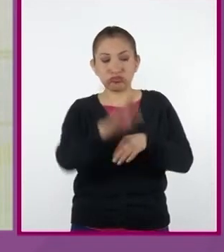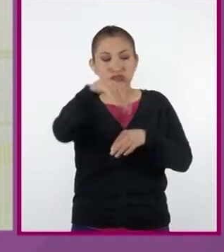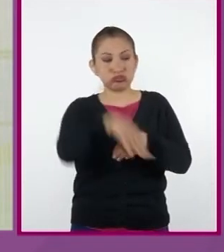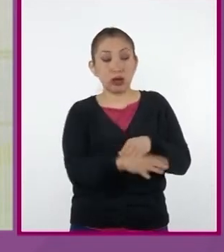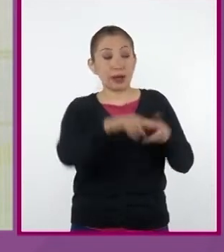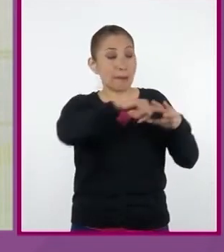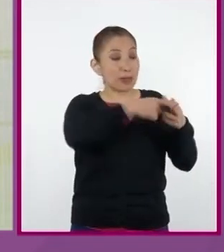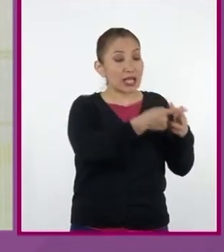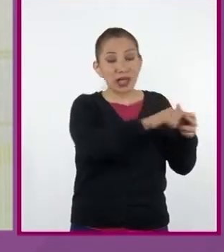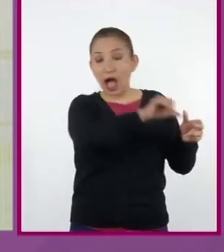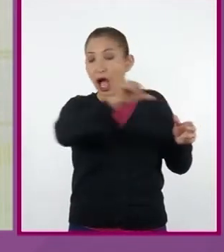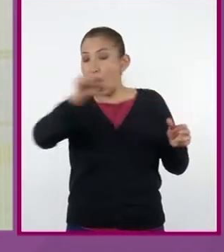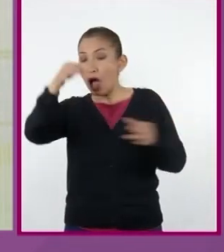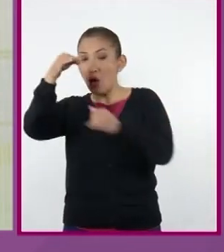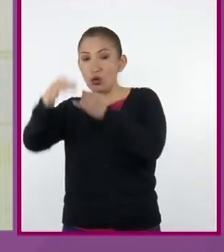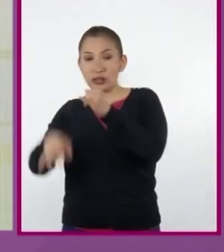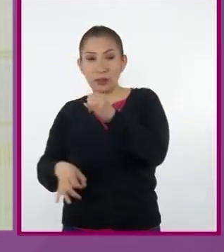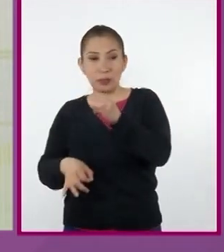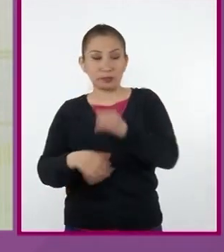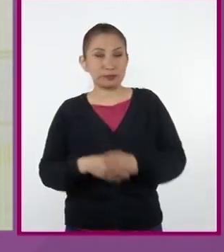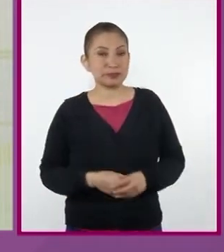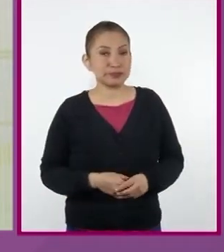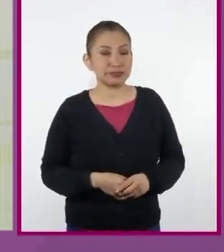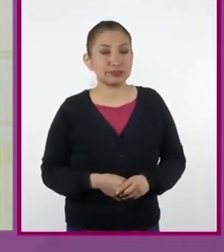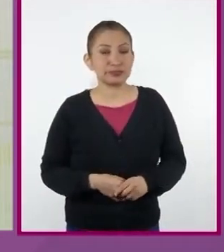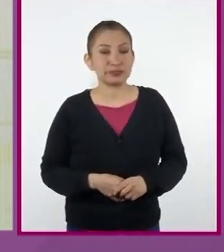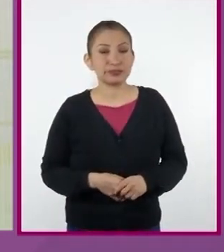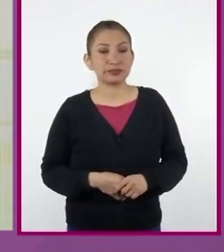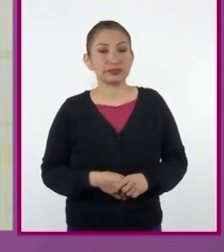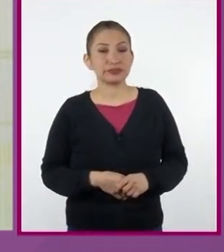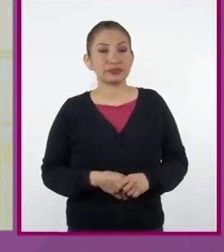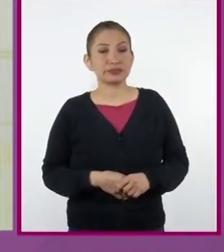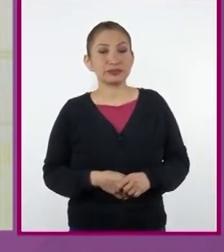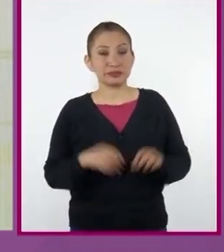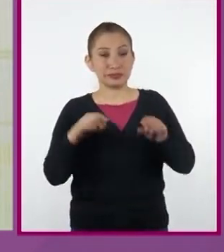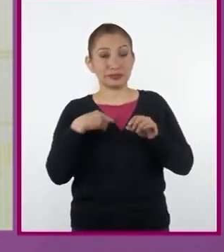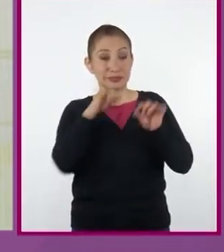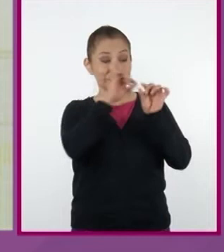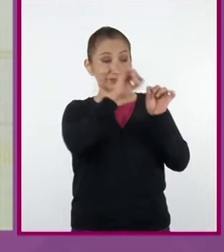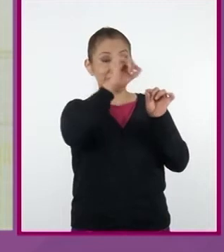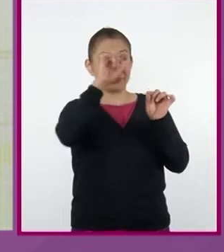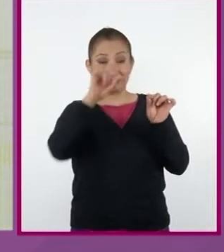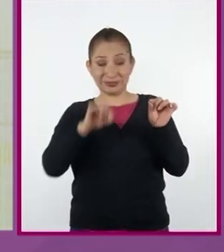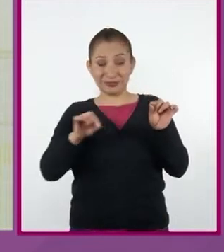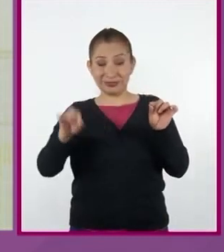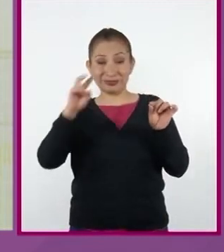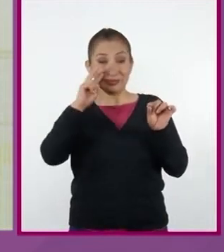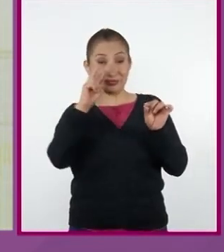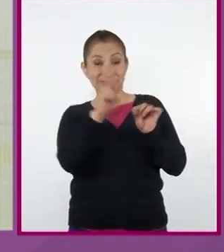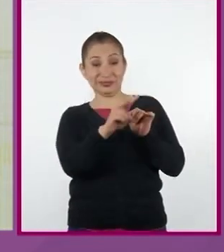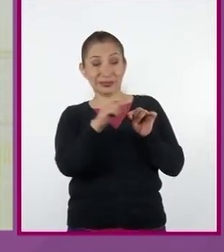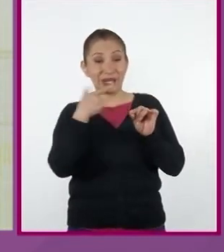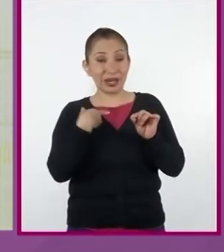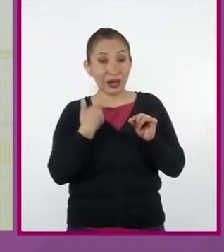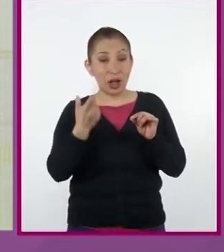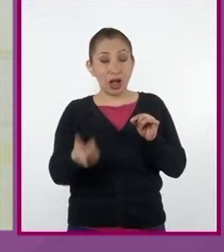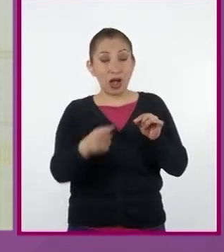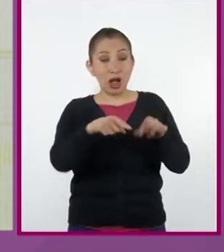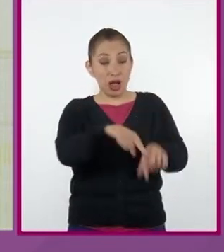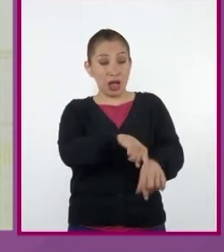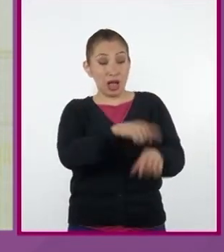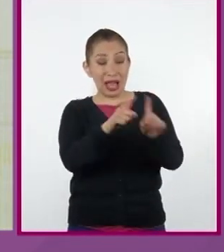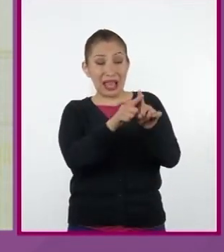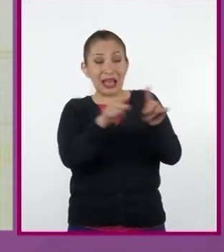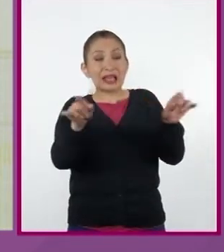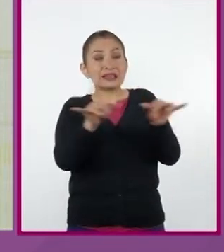inicio hasta el punto final del viaje. En la línea punteada podemos observar que la longitud de la